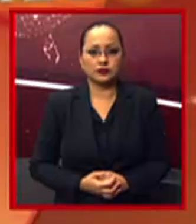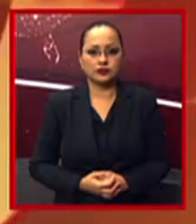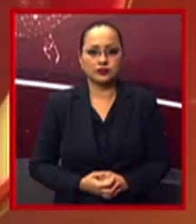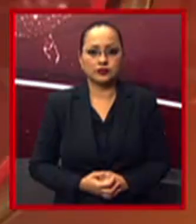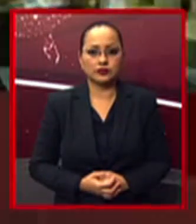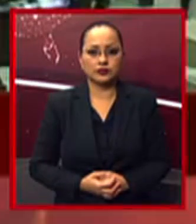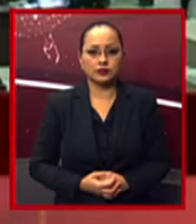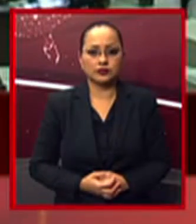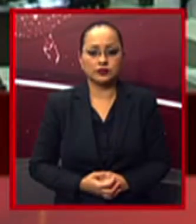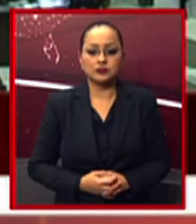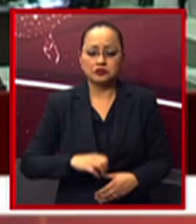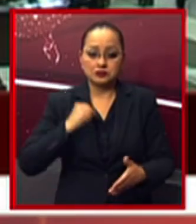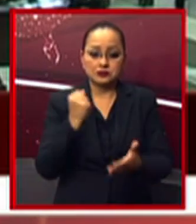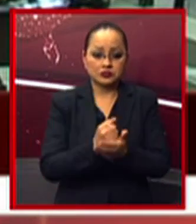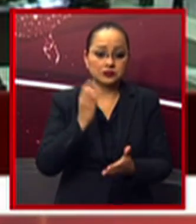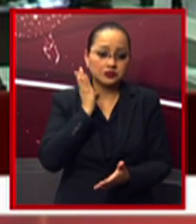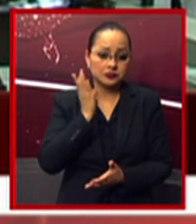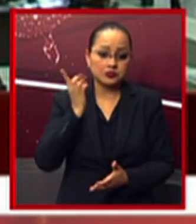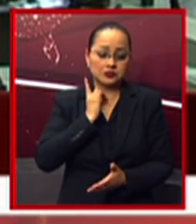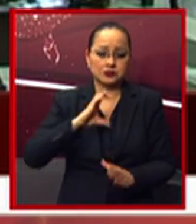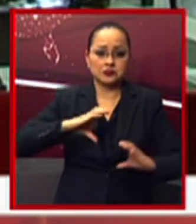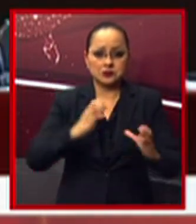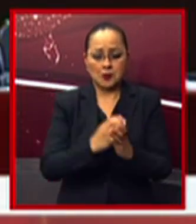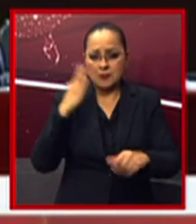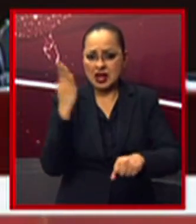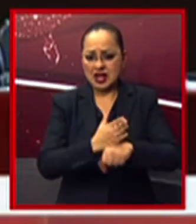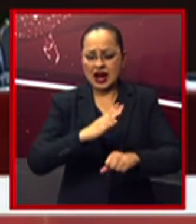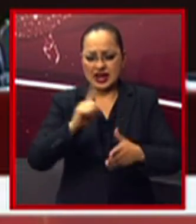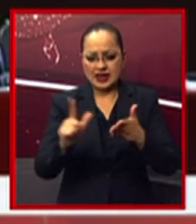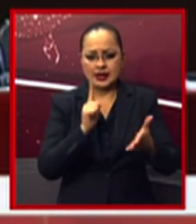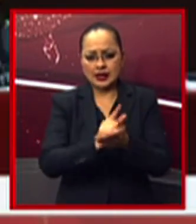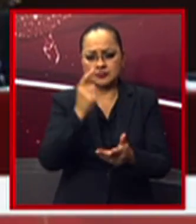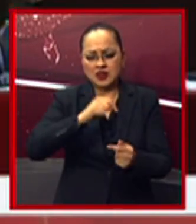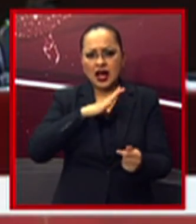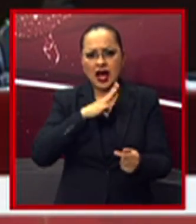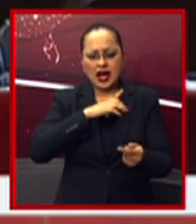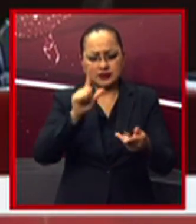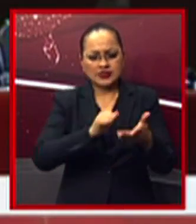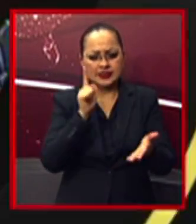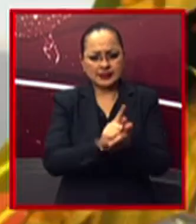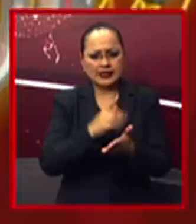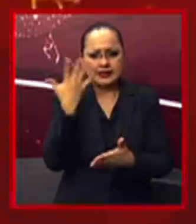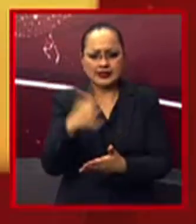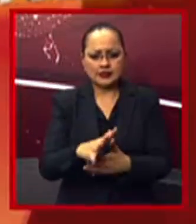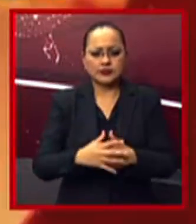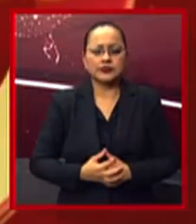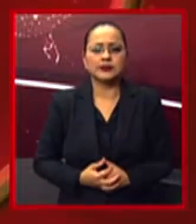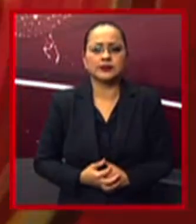Aprueba Cámara de Diputados miscelánea penal que reforma 10 ordenamientos legales.